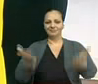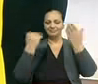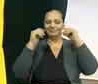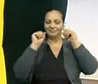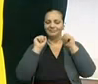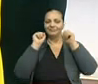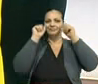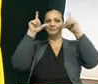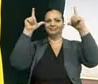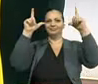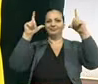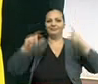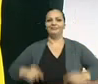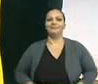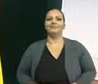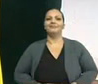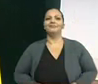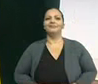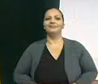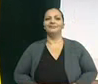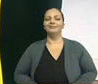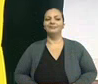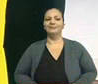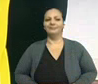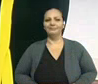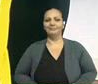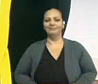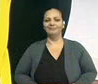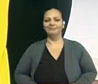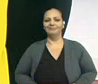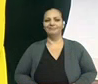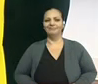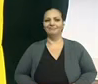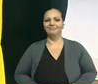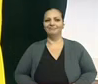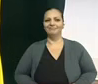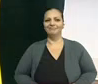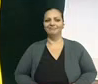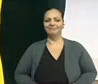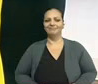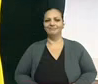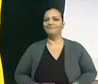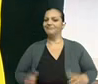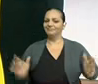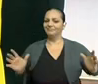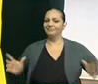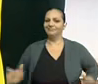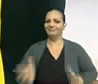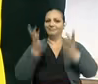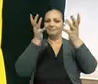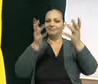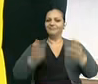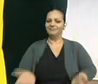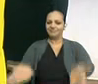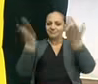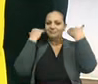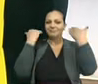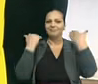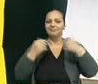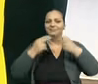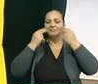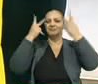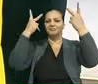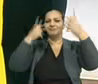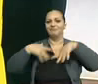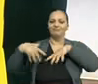ese día que es la primicia, es la punta de la lanza para que usted se emprenda, se lance a ganarse la